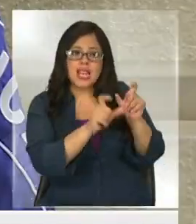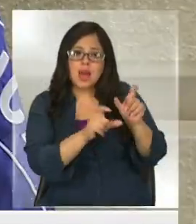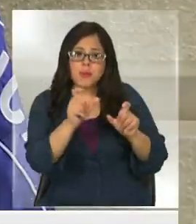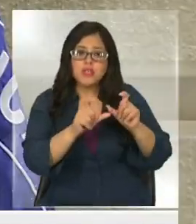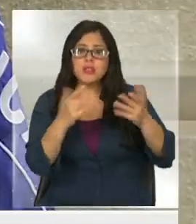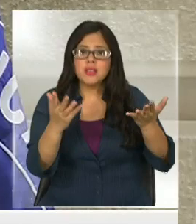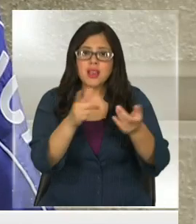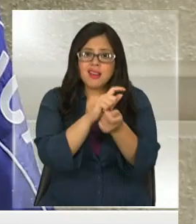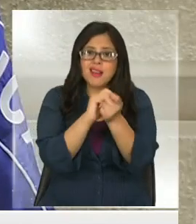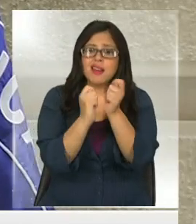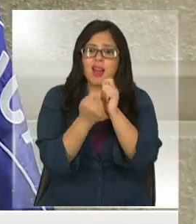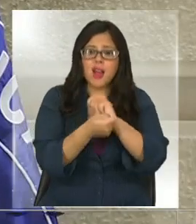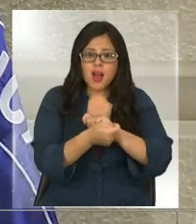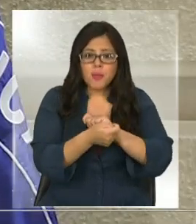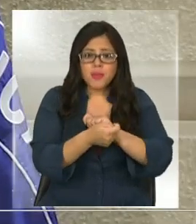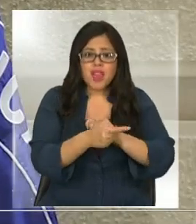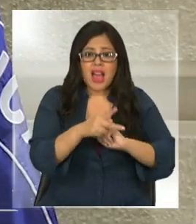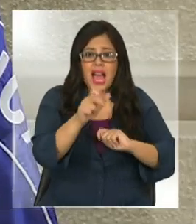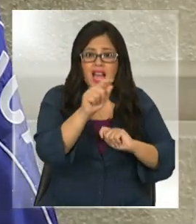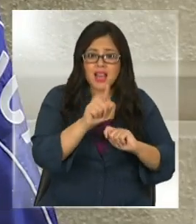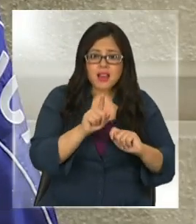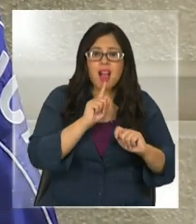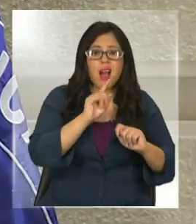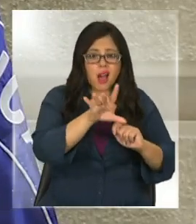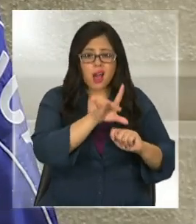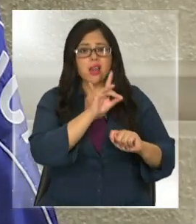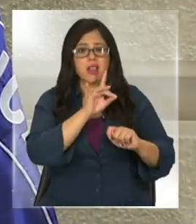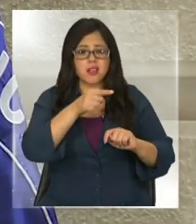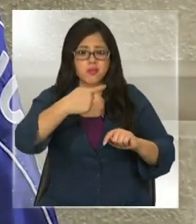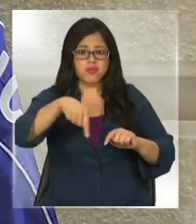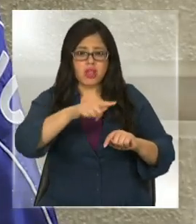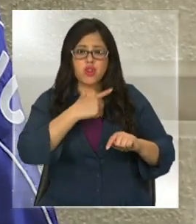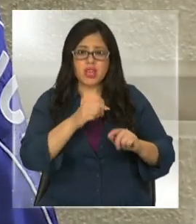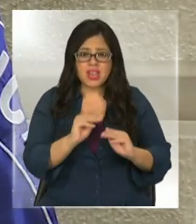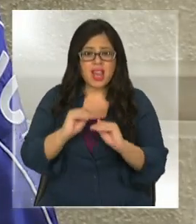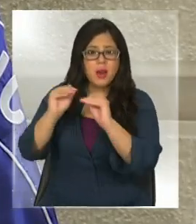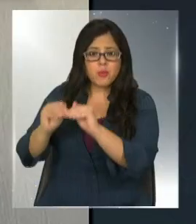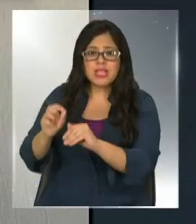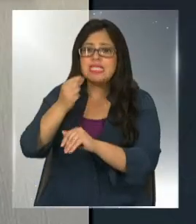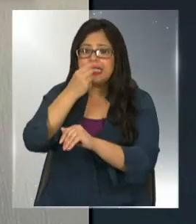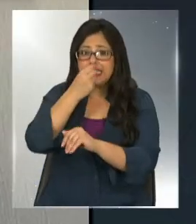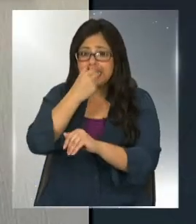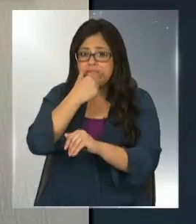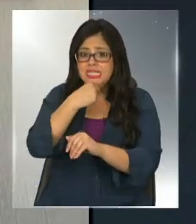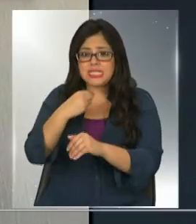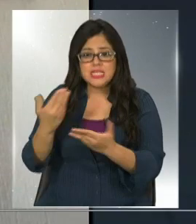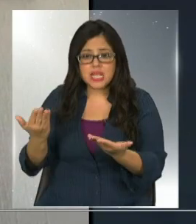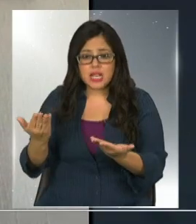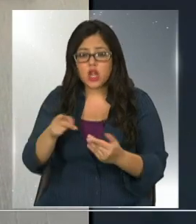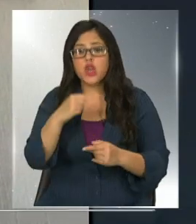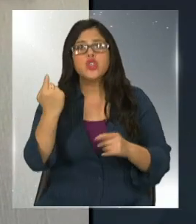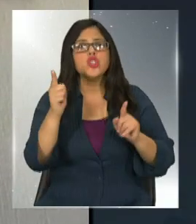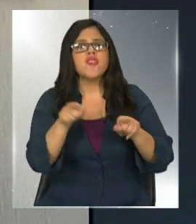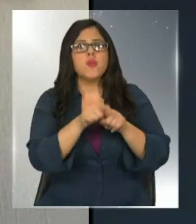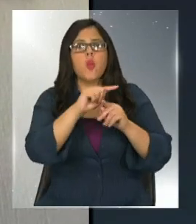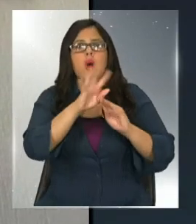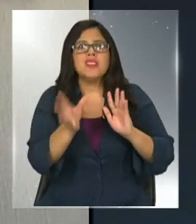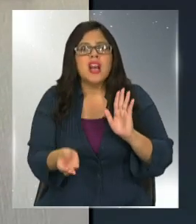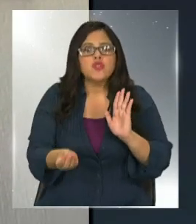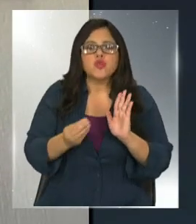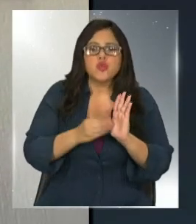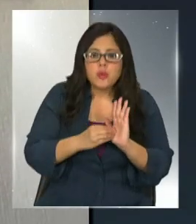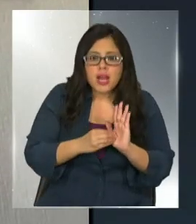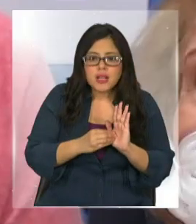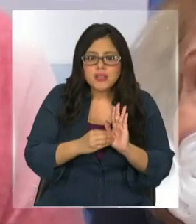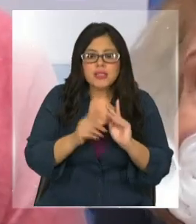cambiaron a josé antonio kast están dispuestas a apoyar a sebastián sitges tenemos que sumar y para eso tenemos